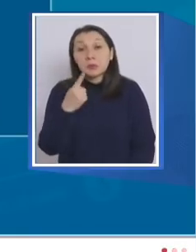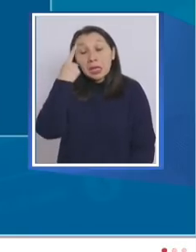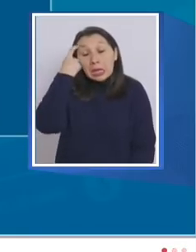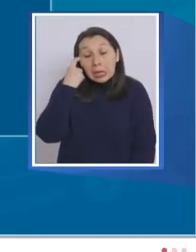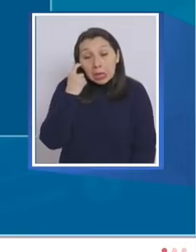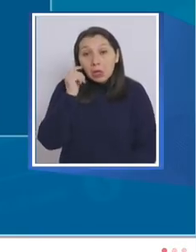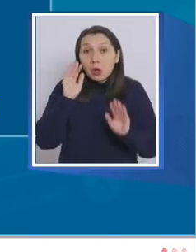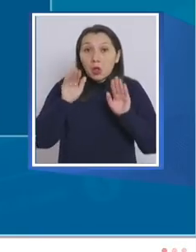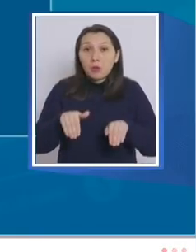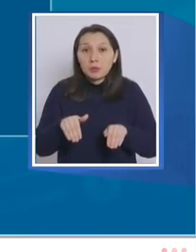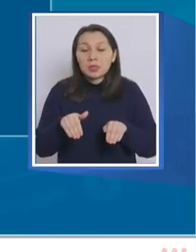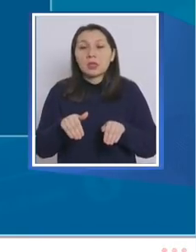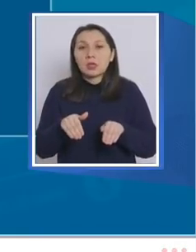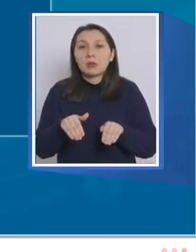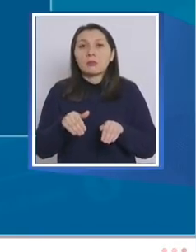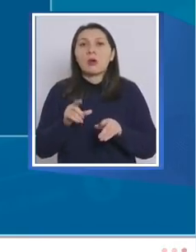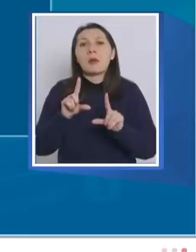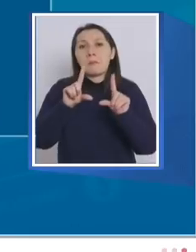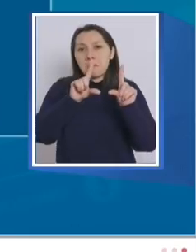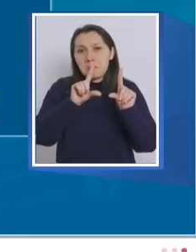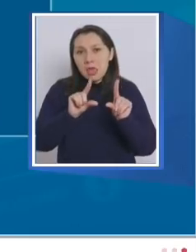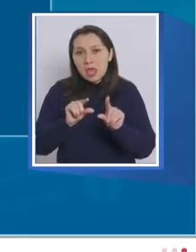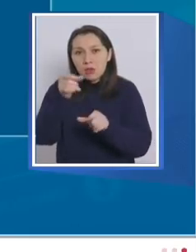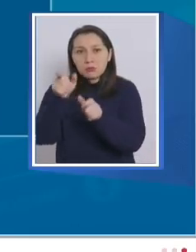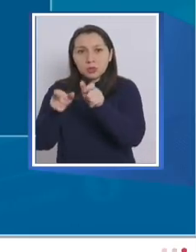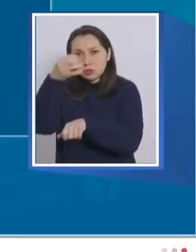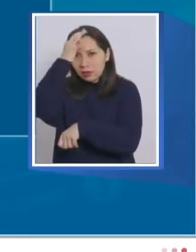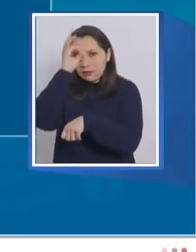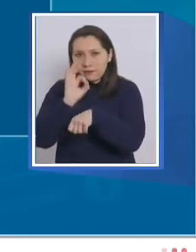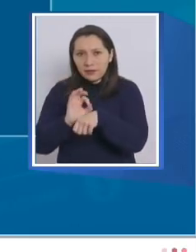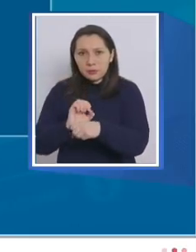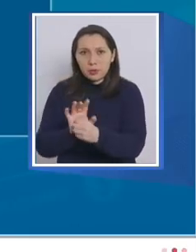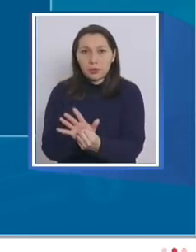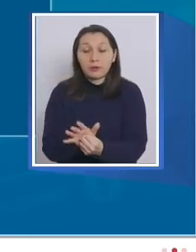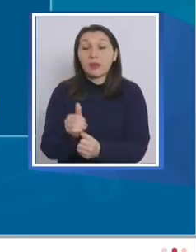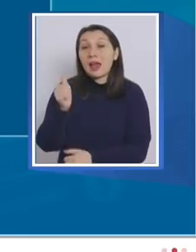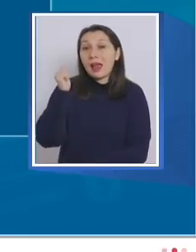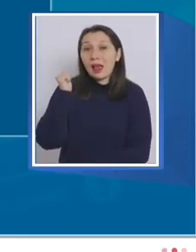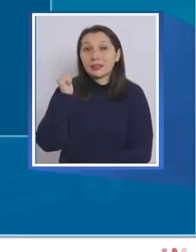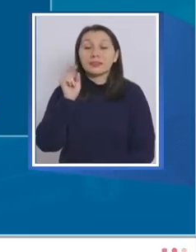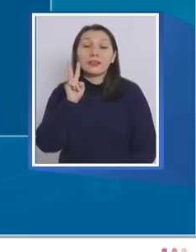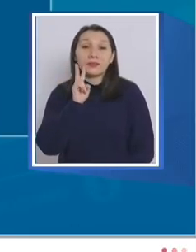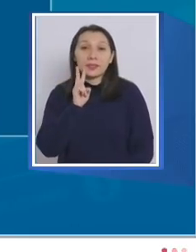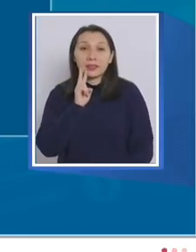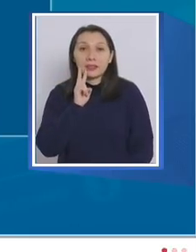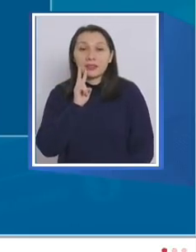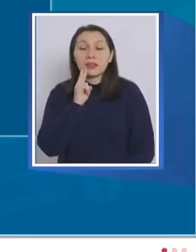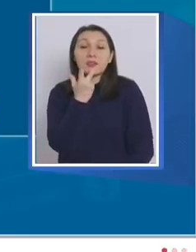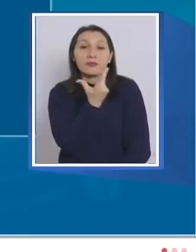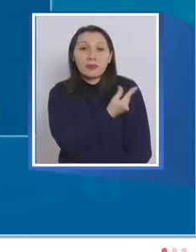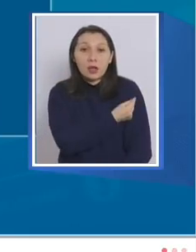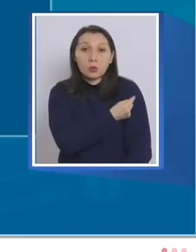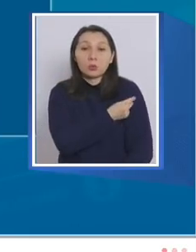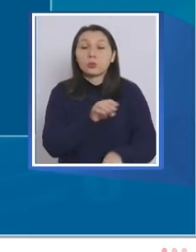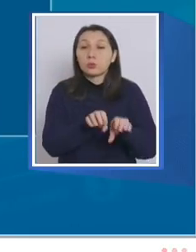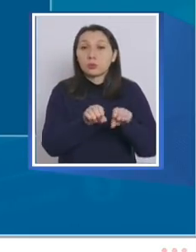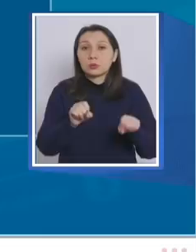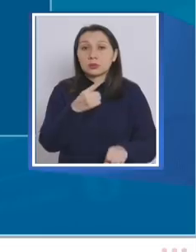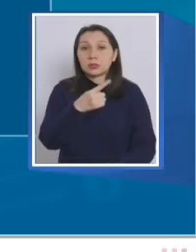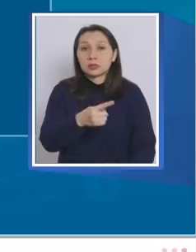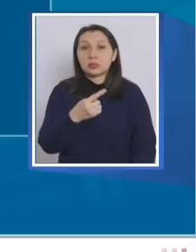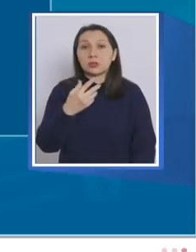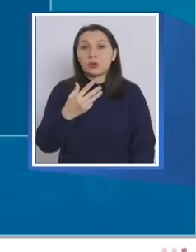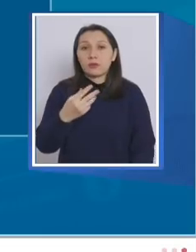por lo mismo, una disminución en los casos. Ayer viernes se vacunaron